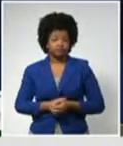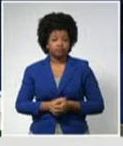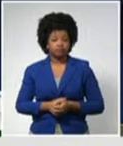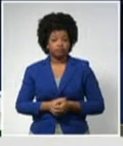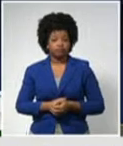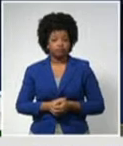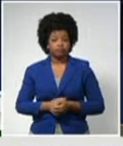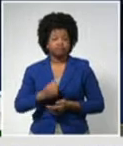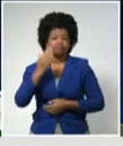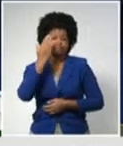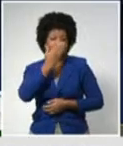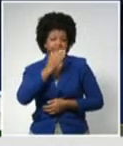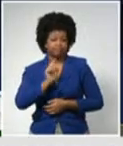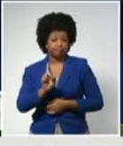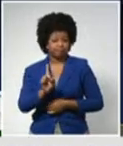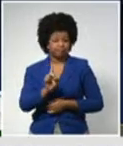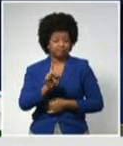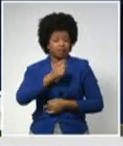ayer se procesaron